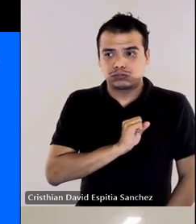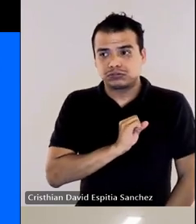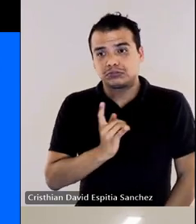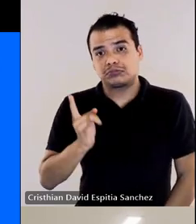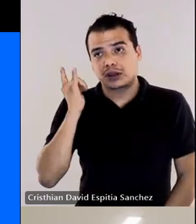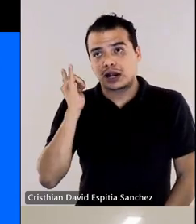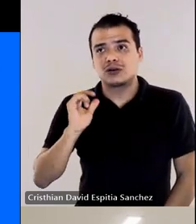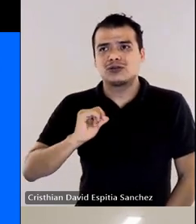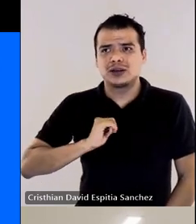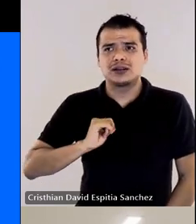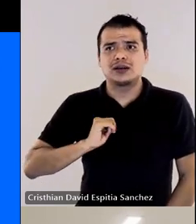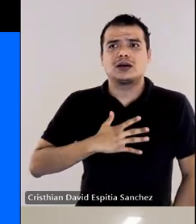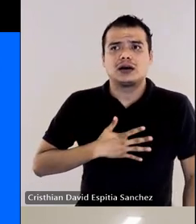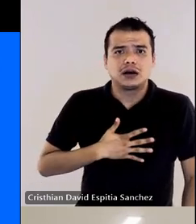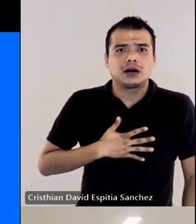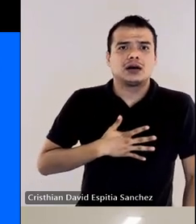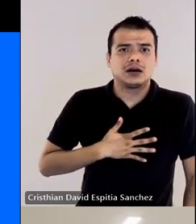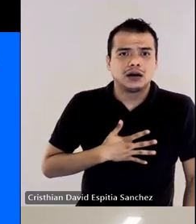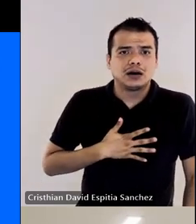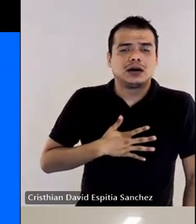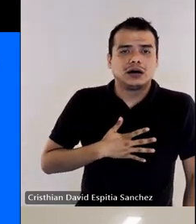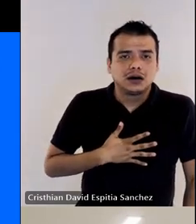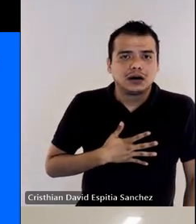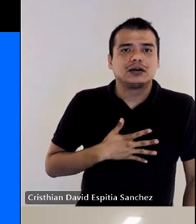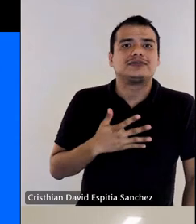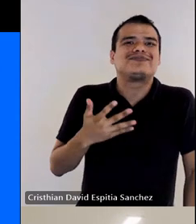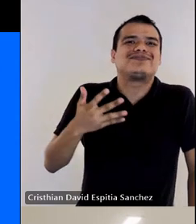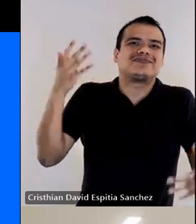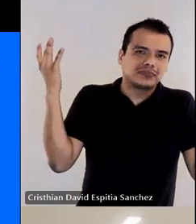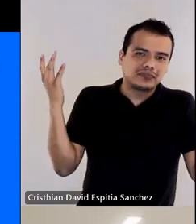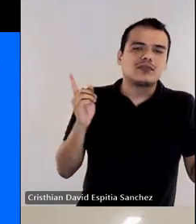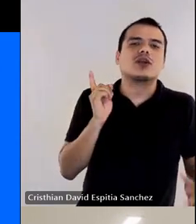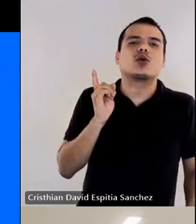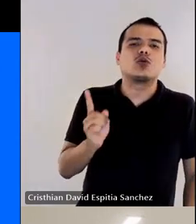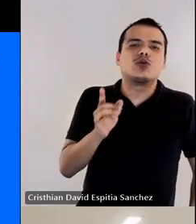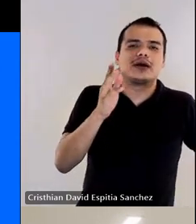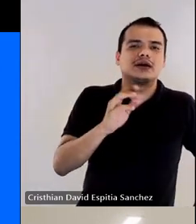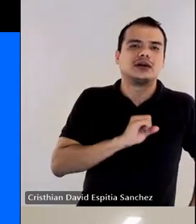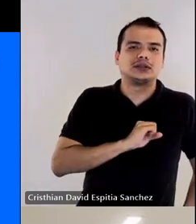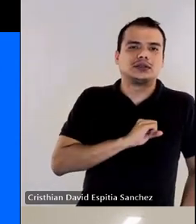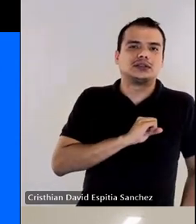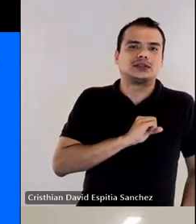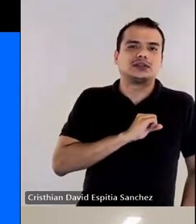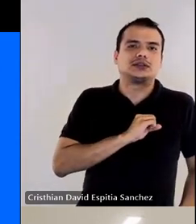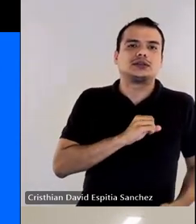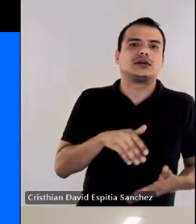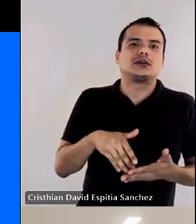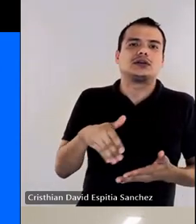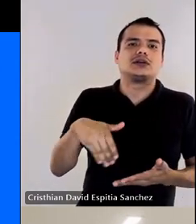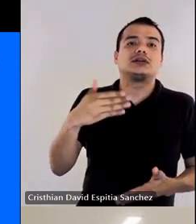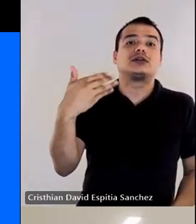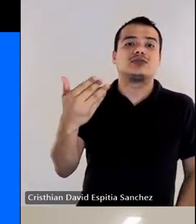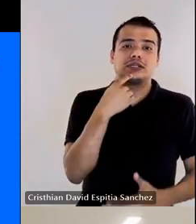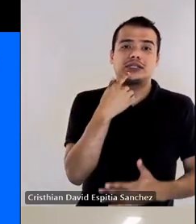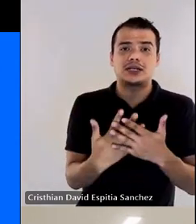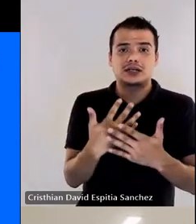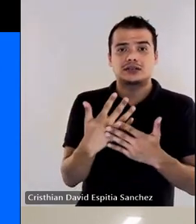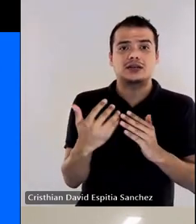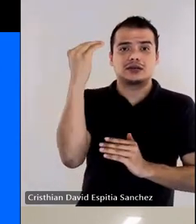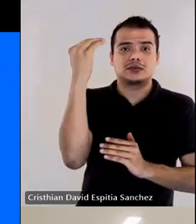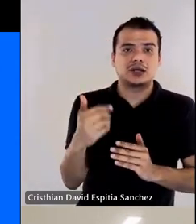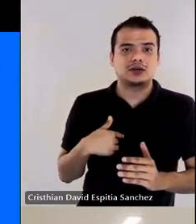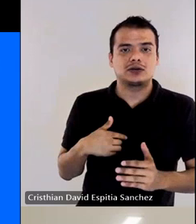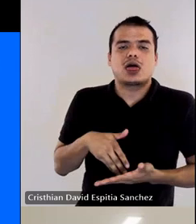a sentir que le falta líquido que está corriendo por su corazón y de un momento a otro empezará a cansarse ese pobre corazón. También eso